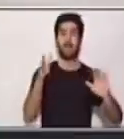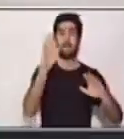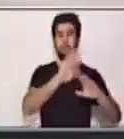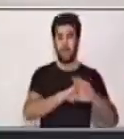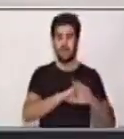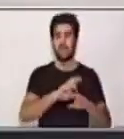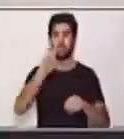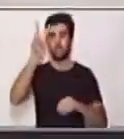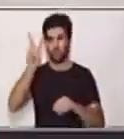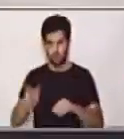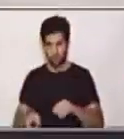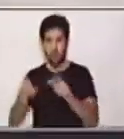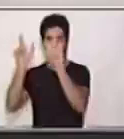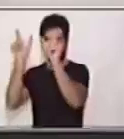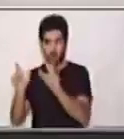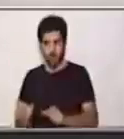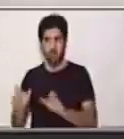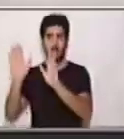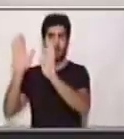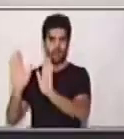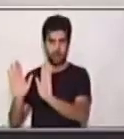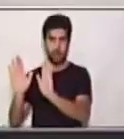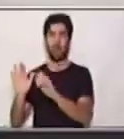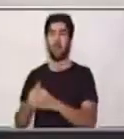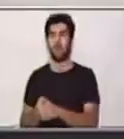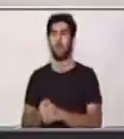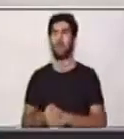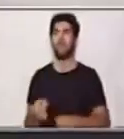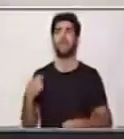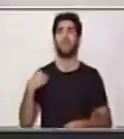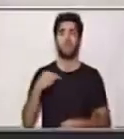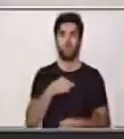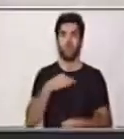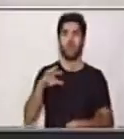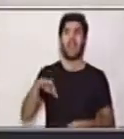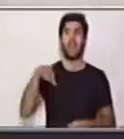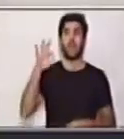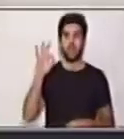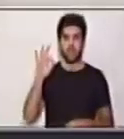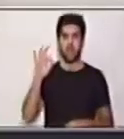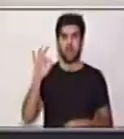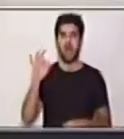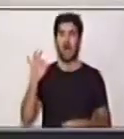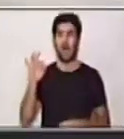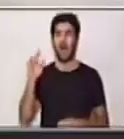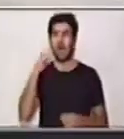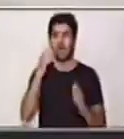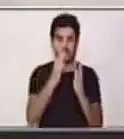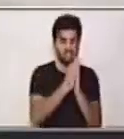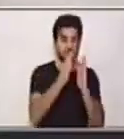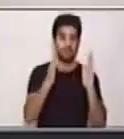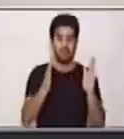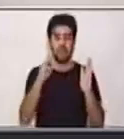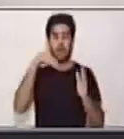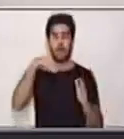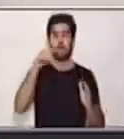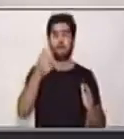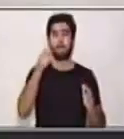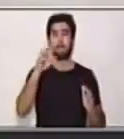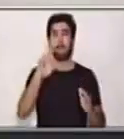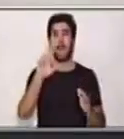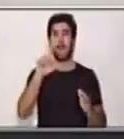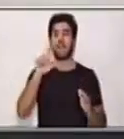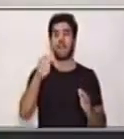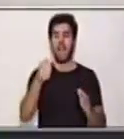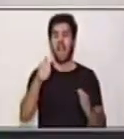básica. Primero tenemos que calcular lo que se llama marca de clase. La marca de